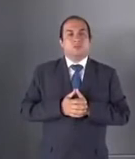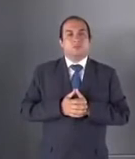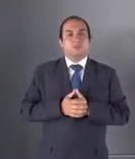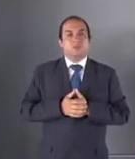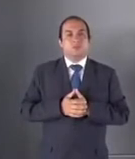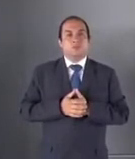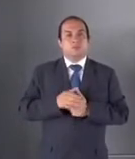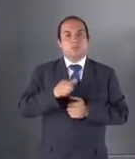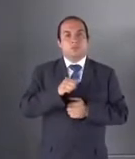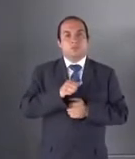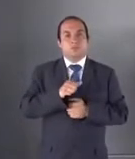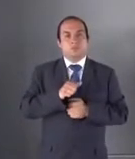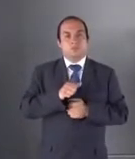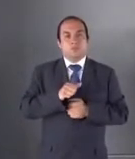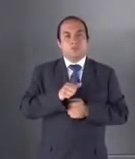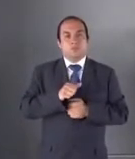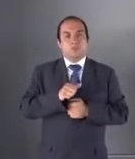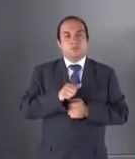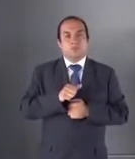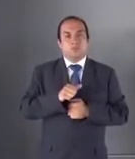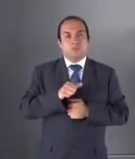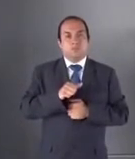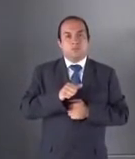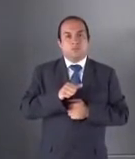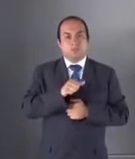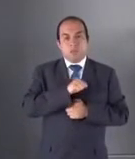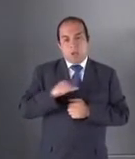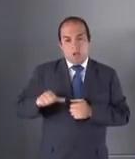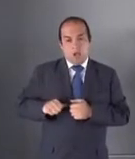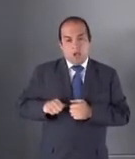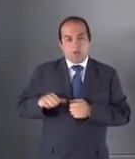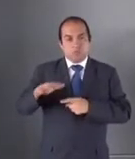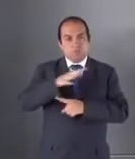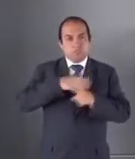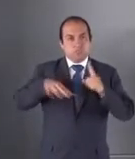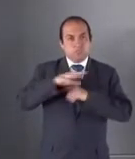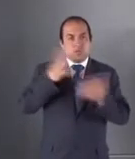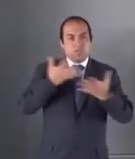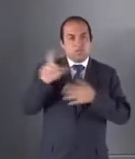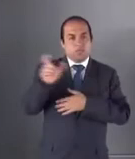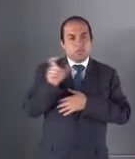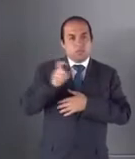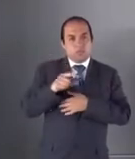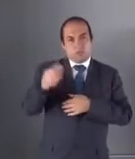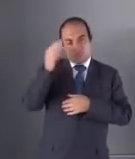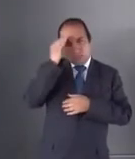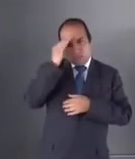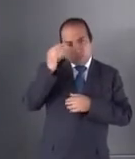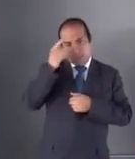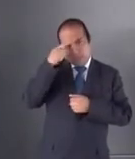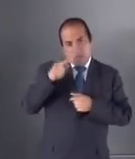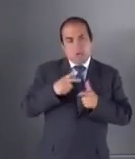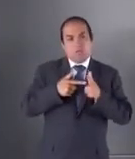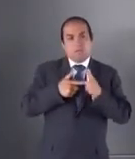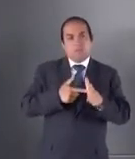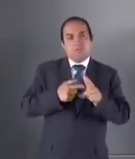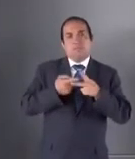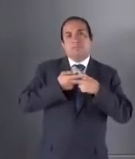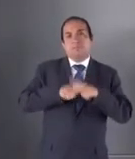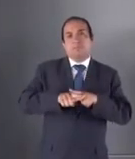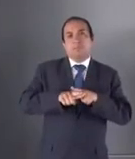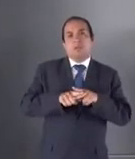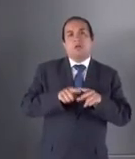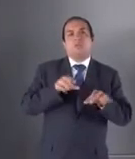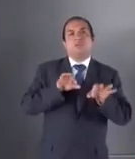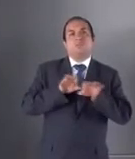del rescate ambiental que se está haciendo de Xochimilco para que se conozca y que pueda pues comenzarse a hacer la obra lo más pronto posible.